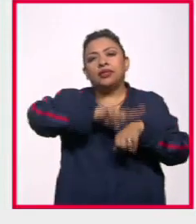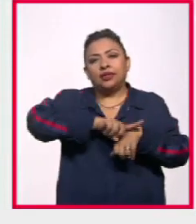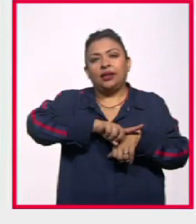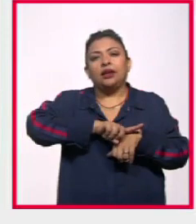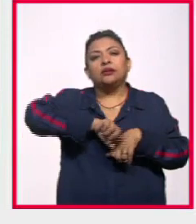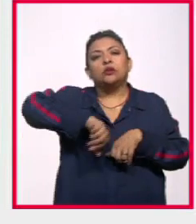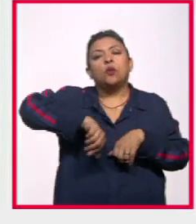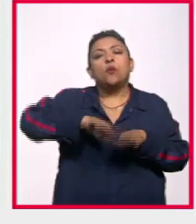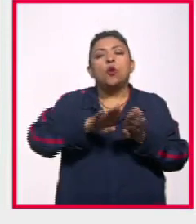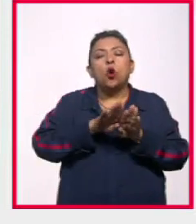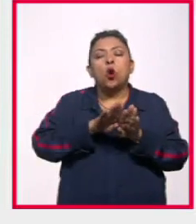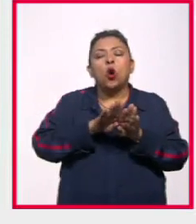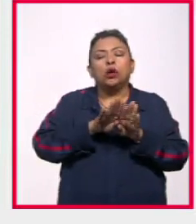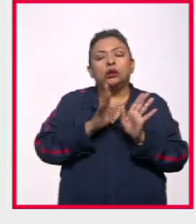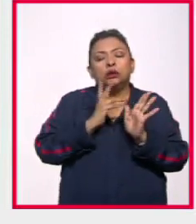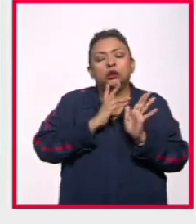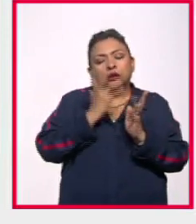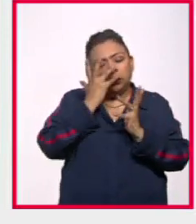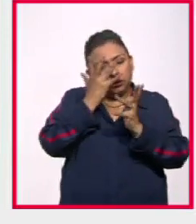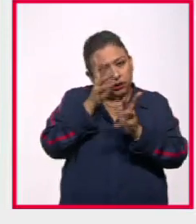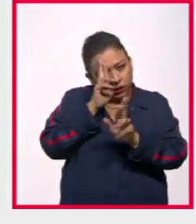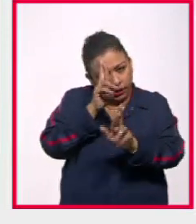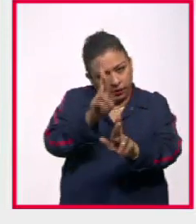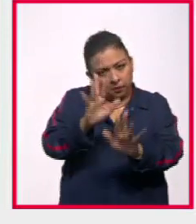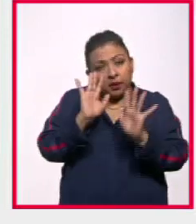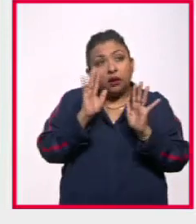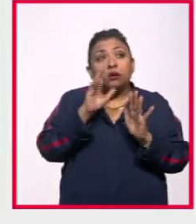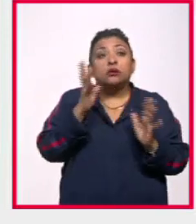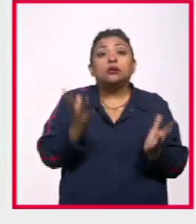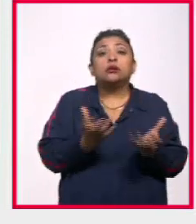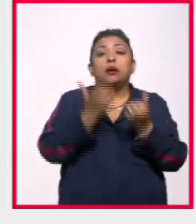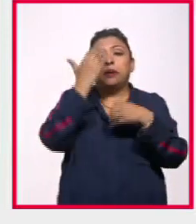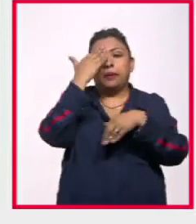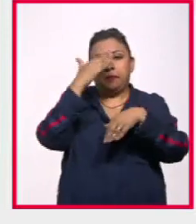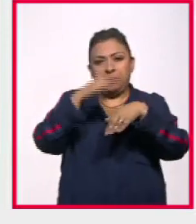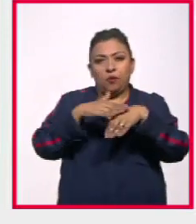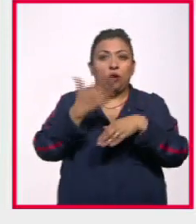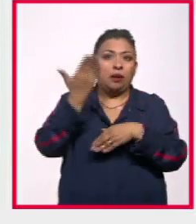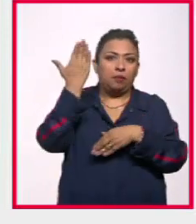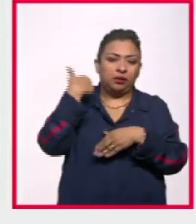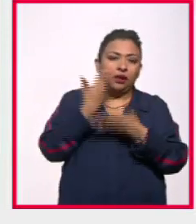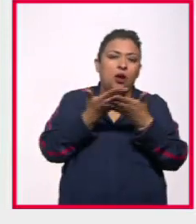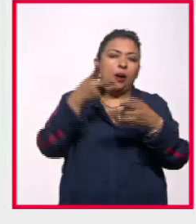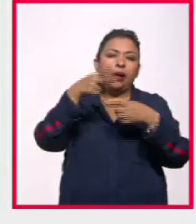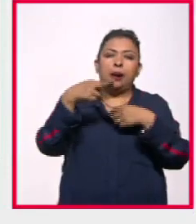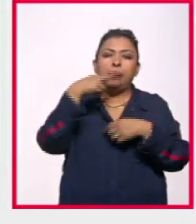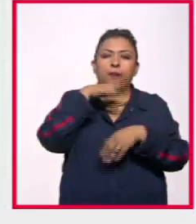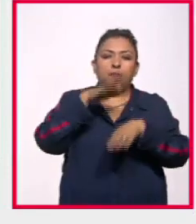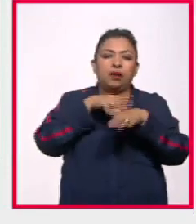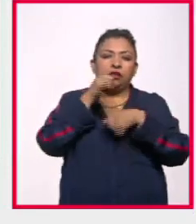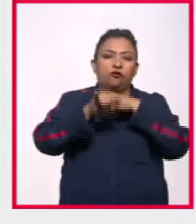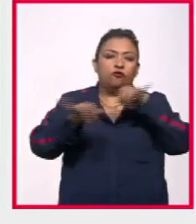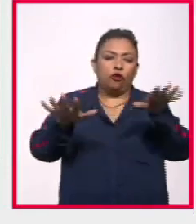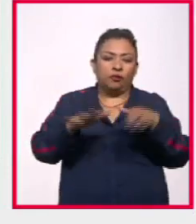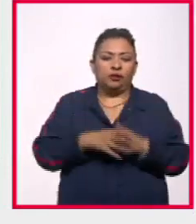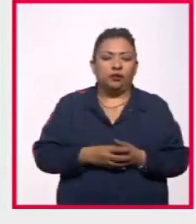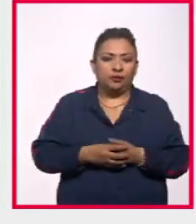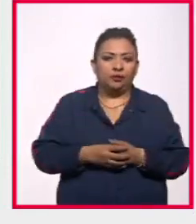de guardar. Y salvar la memoria del pasado. Nos vamos a una brevísima pausa, hay más aquí en Noticias 22.